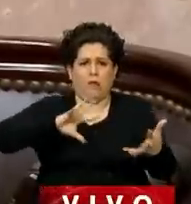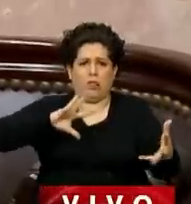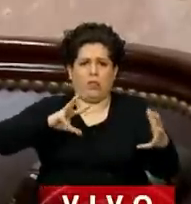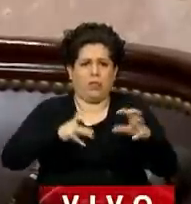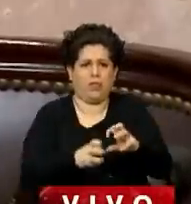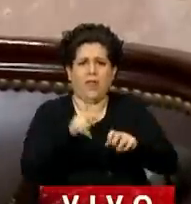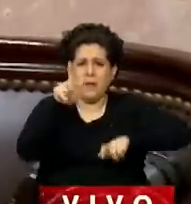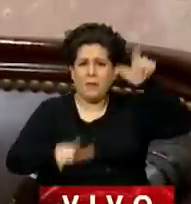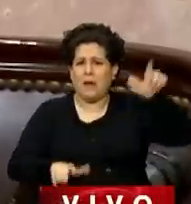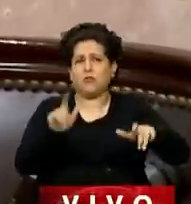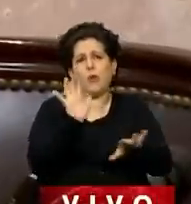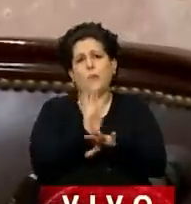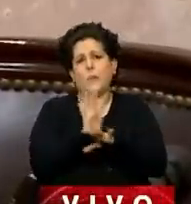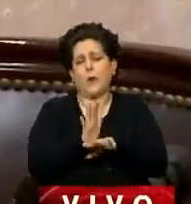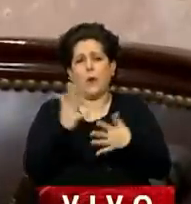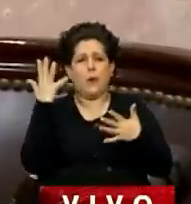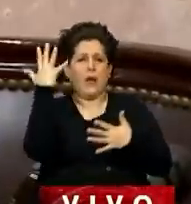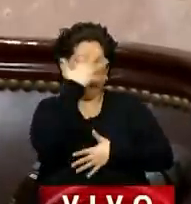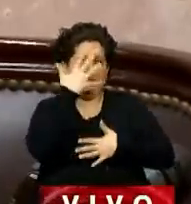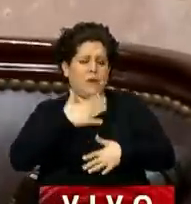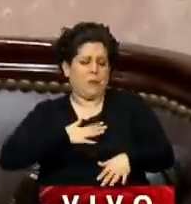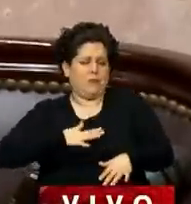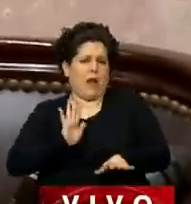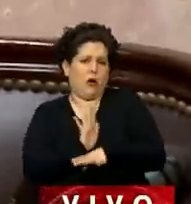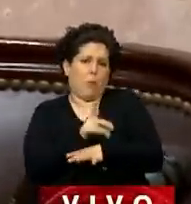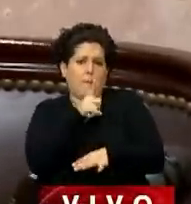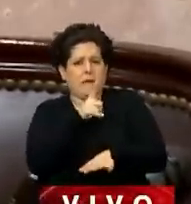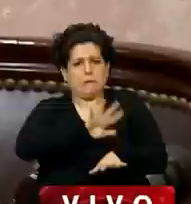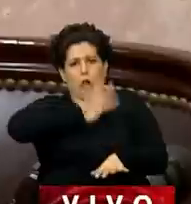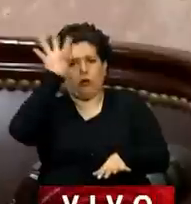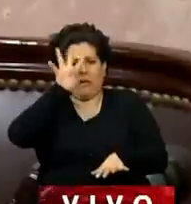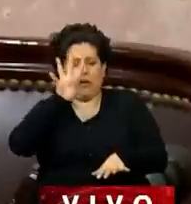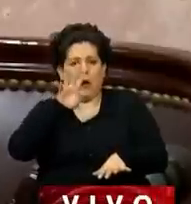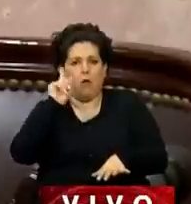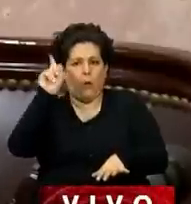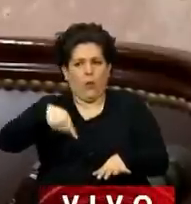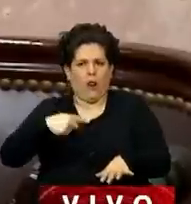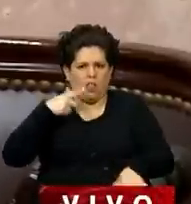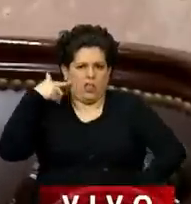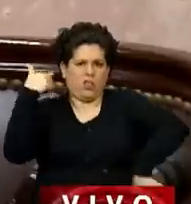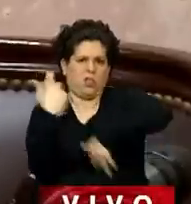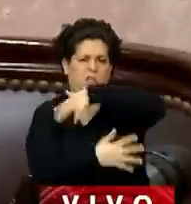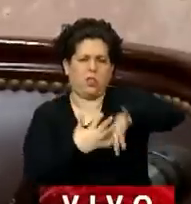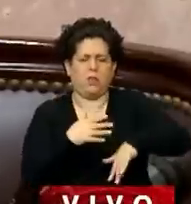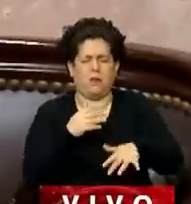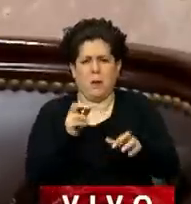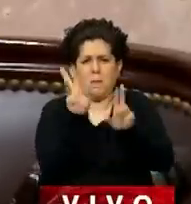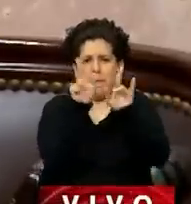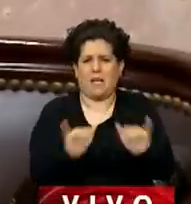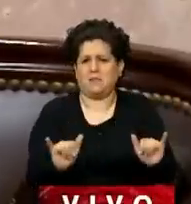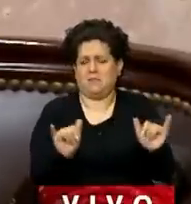disfrazados de originarios ponen en peligro nuestra soberanía y la paz de quienes allí